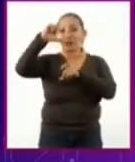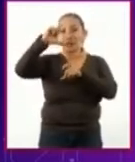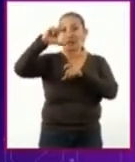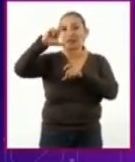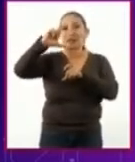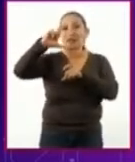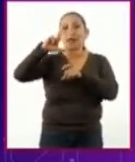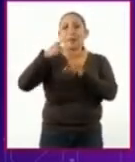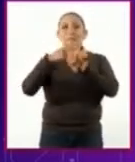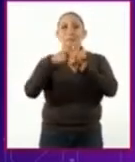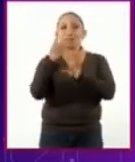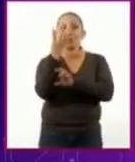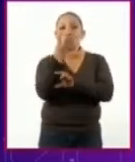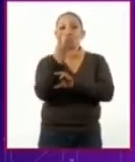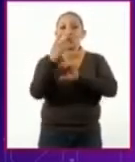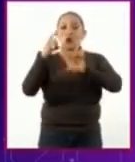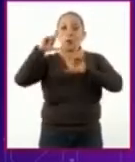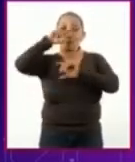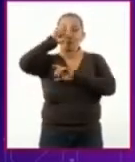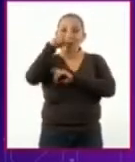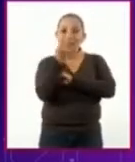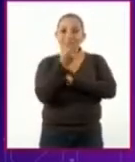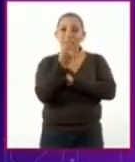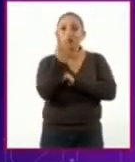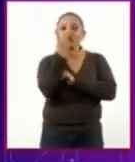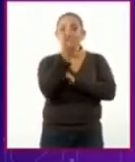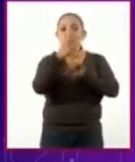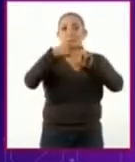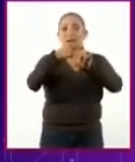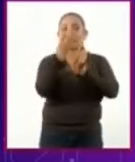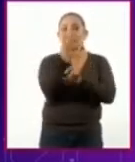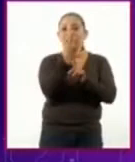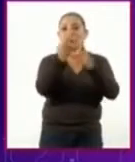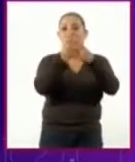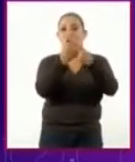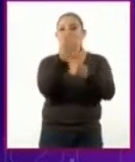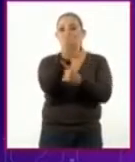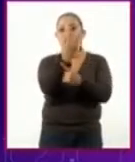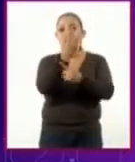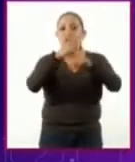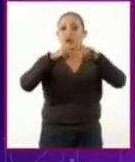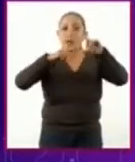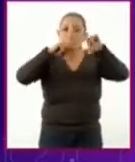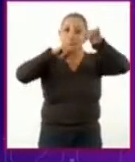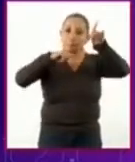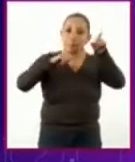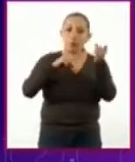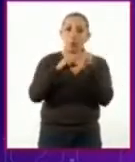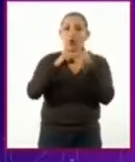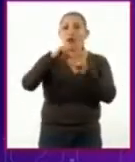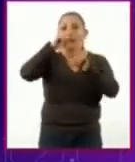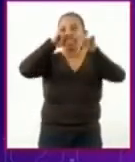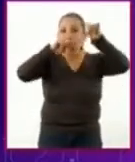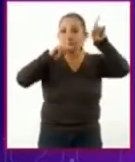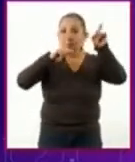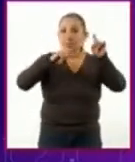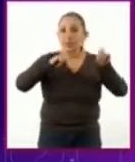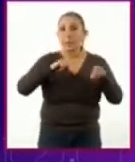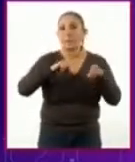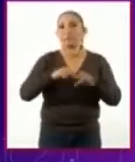corchete, más 4, se abre paréntesis, 2 más 3 por 2, se cierra paréntesis, se cierra